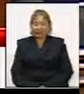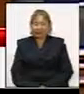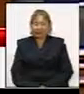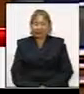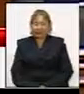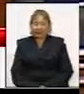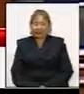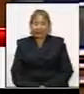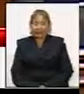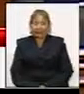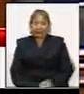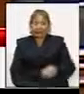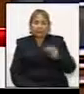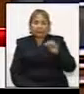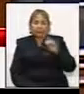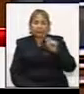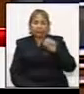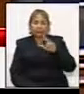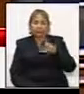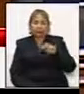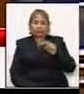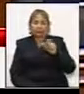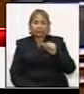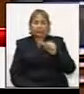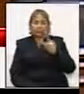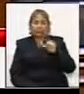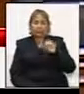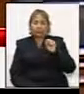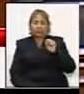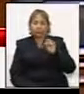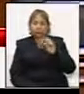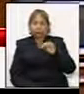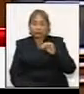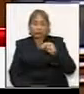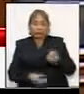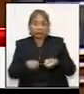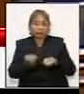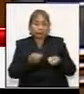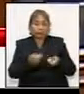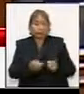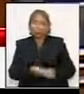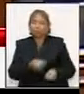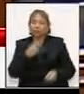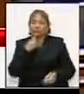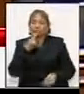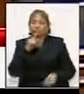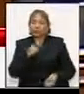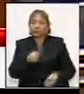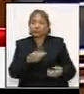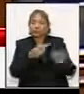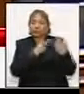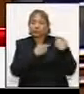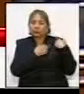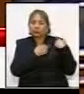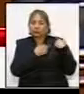hecho Mártires Lizana, a todos los presidentes regionales que están a cargo